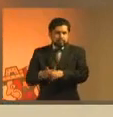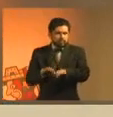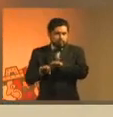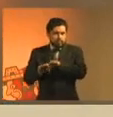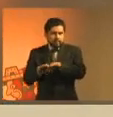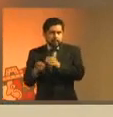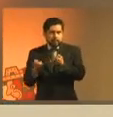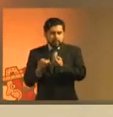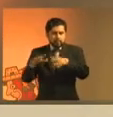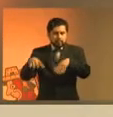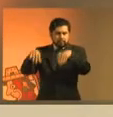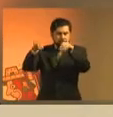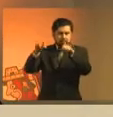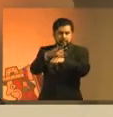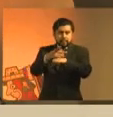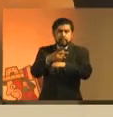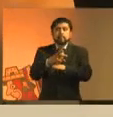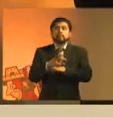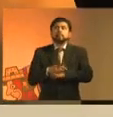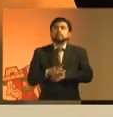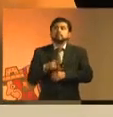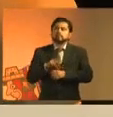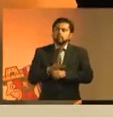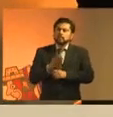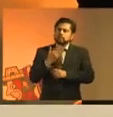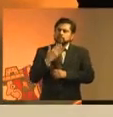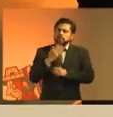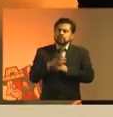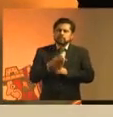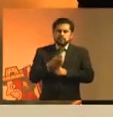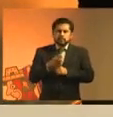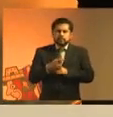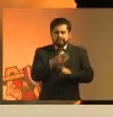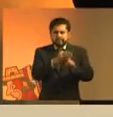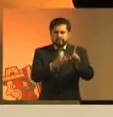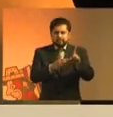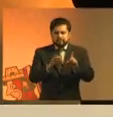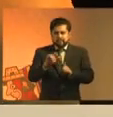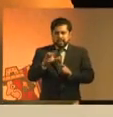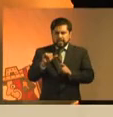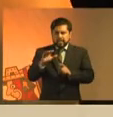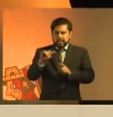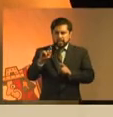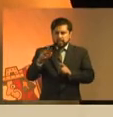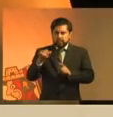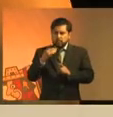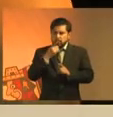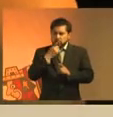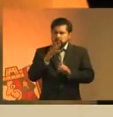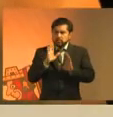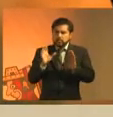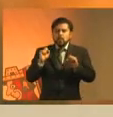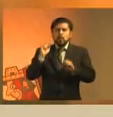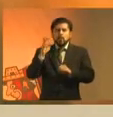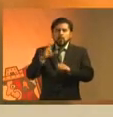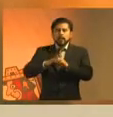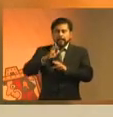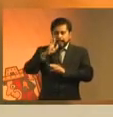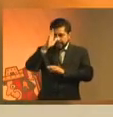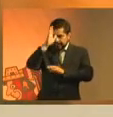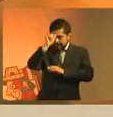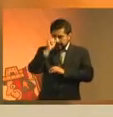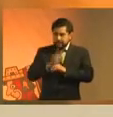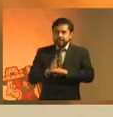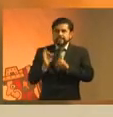felipe carrillo puerto se va notando con el círculo círculo circo como con la niña elvira que es lo que en realidad